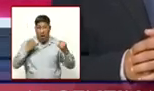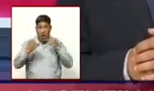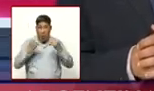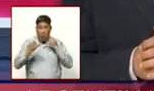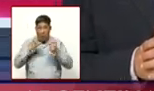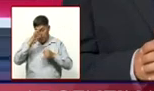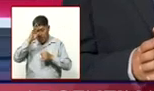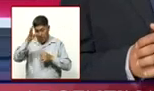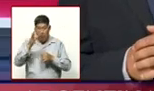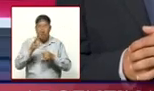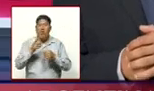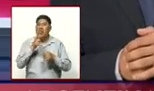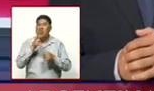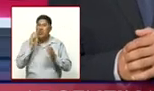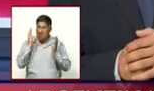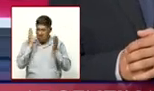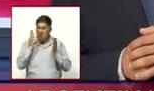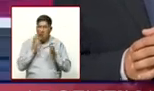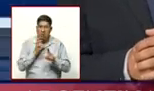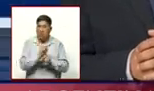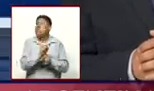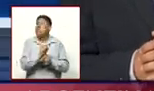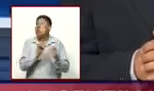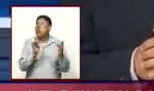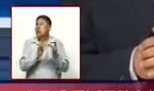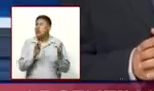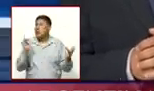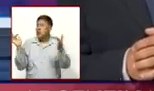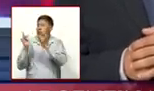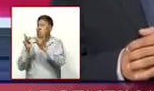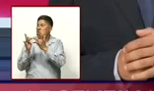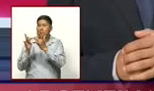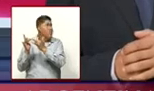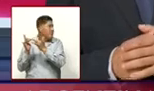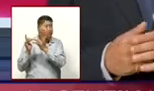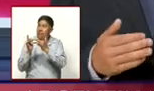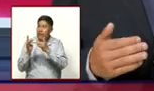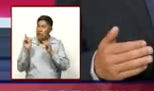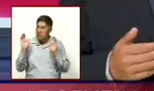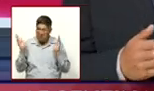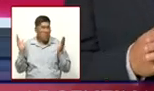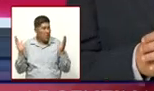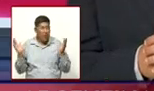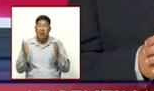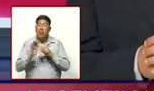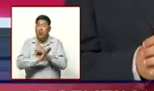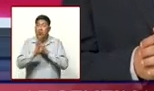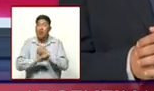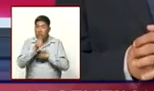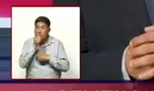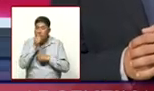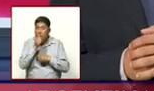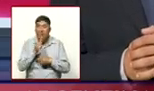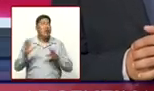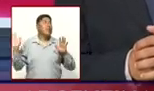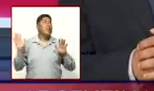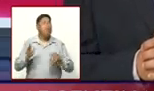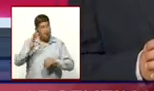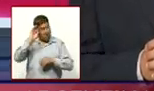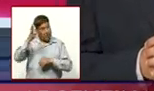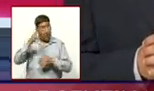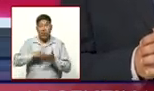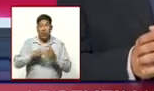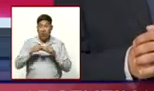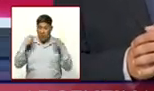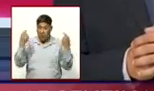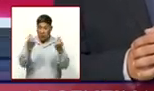datos para crear perfiles de sospechosos e identificar conexiones entre casos, lo que plantea inquietudes sobre la protección de la privacidad. La creación de